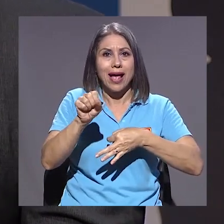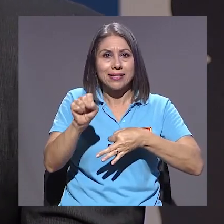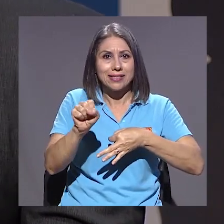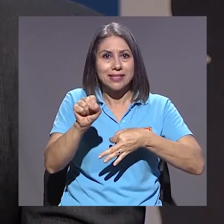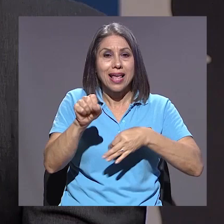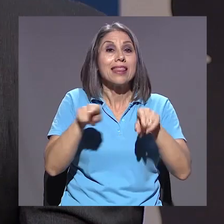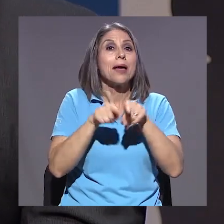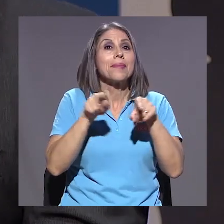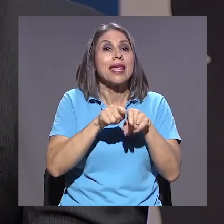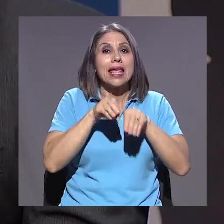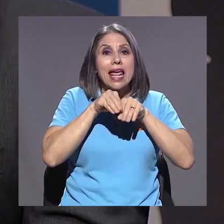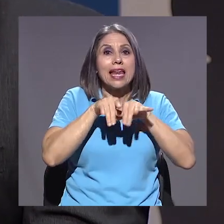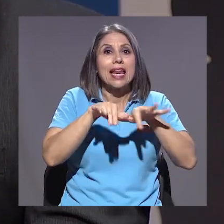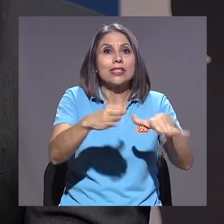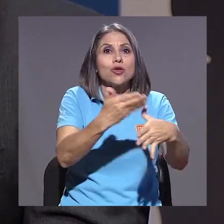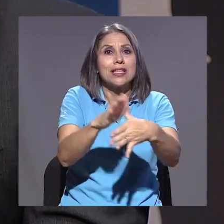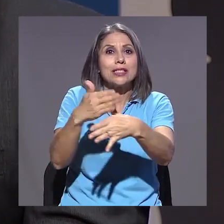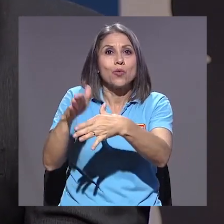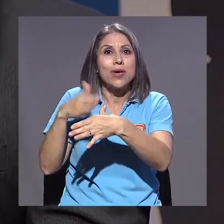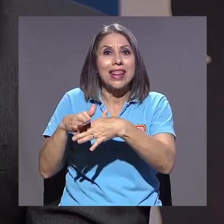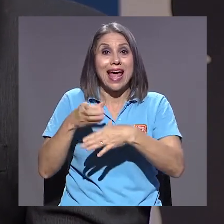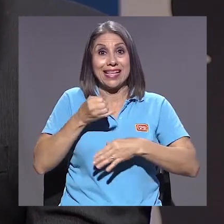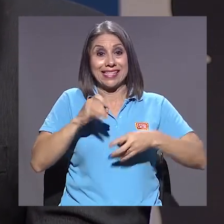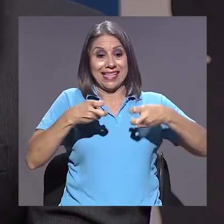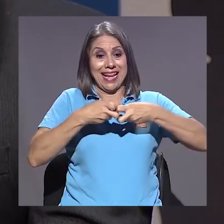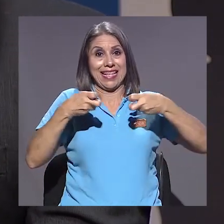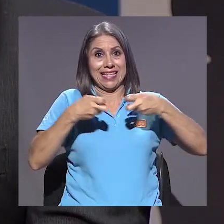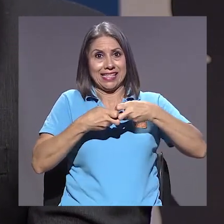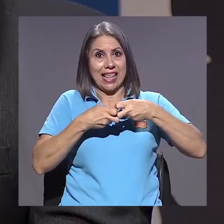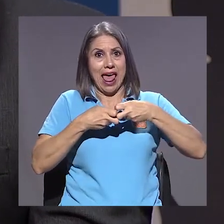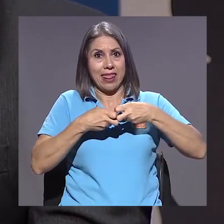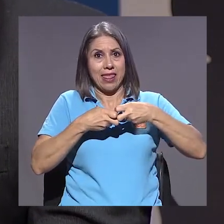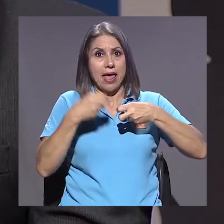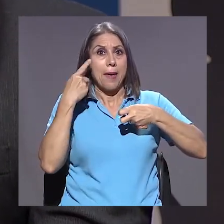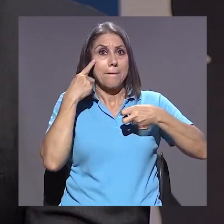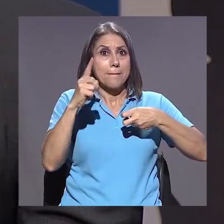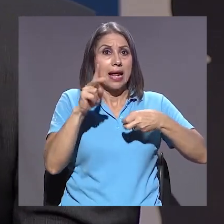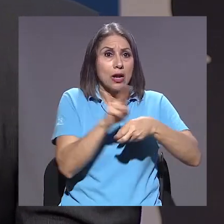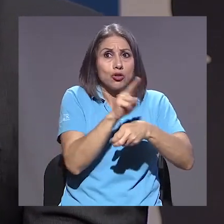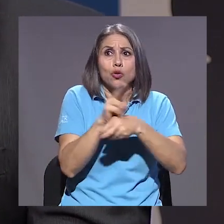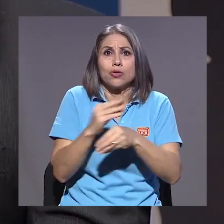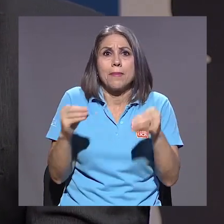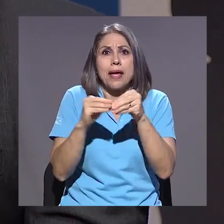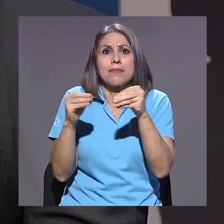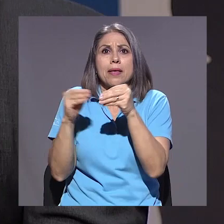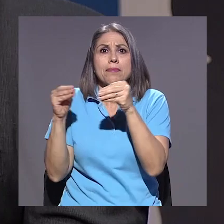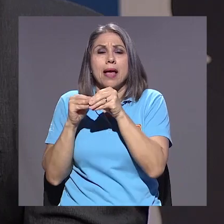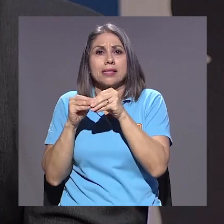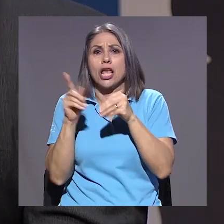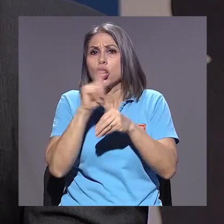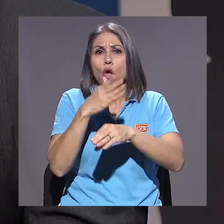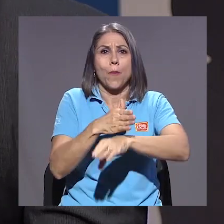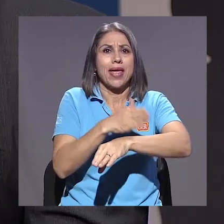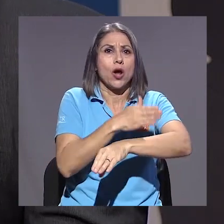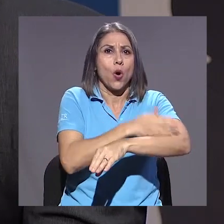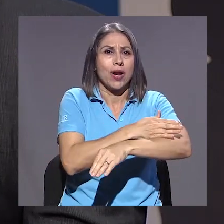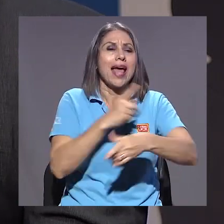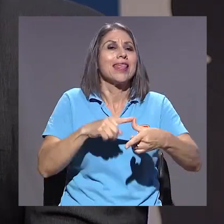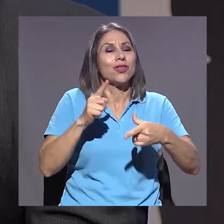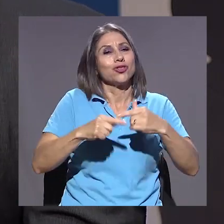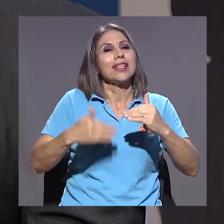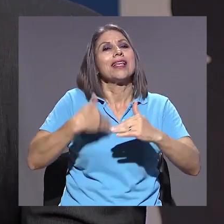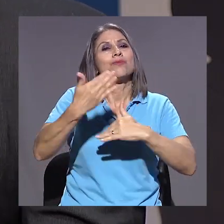precios de la electricidad para esos consumidores grandes no se mejora, podrían eventualmente perder clientes. Entonces esos son dos